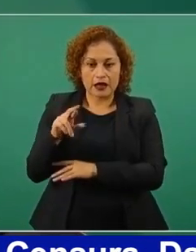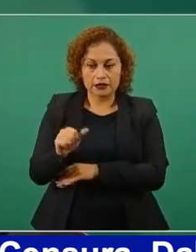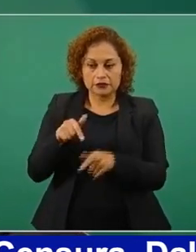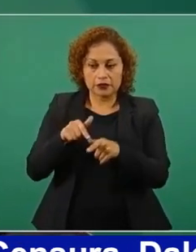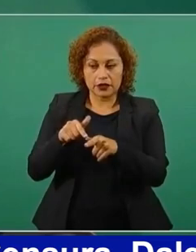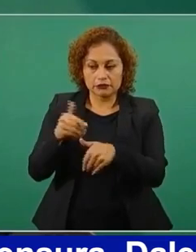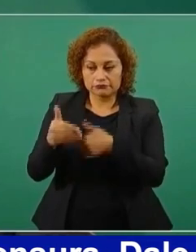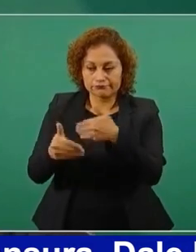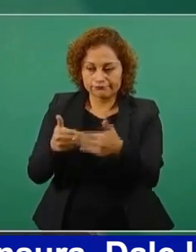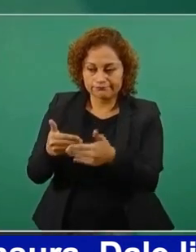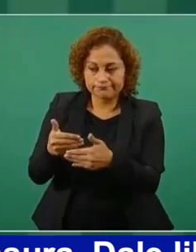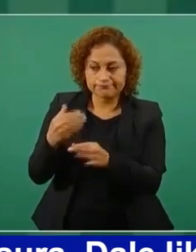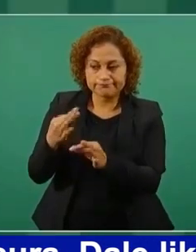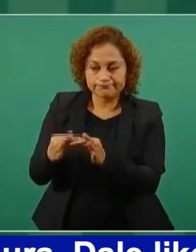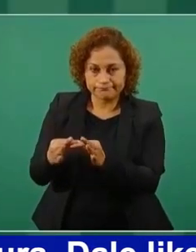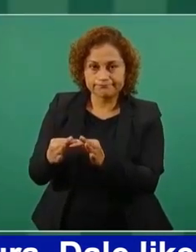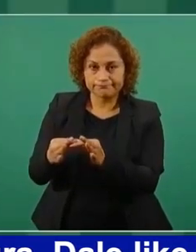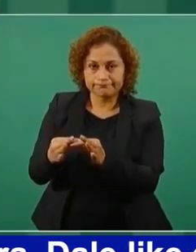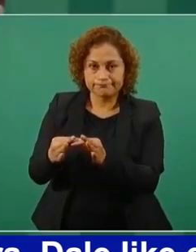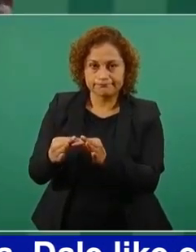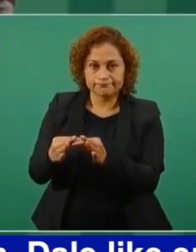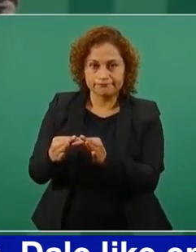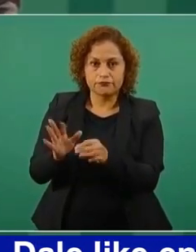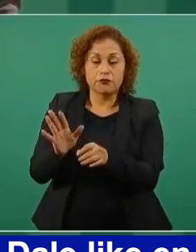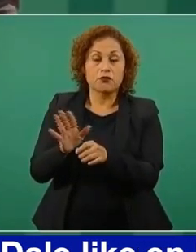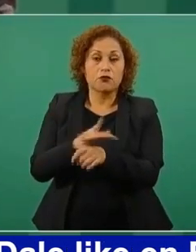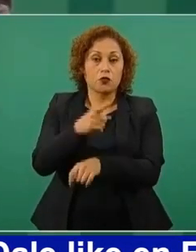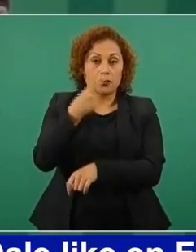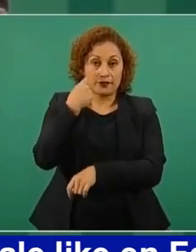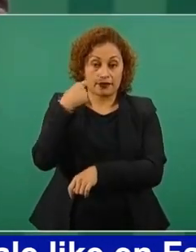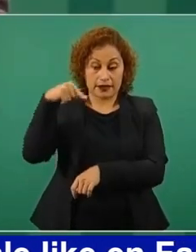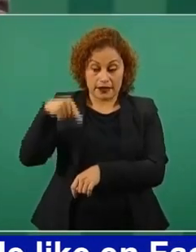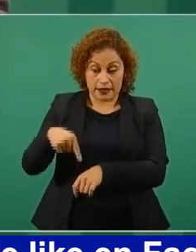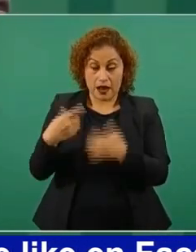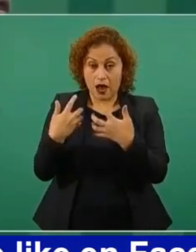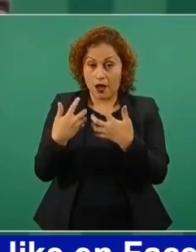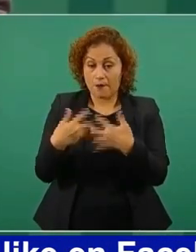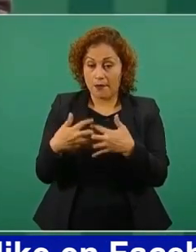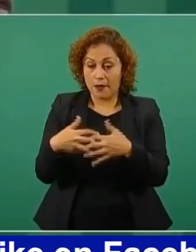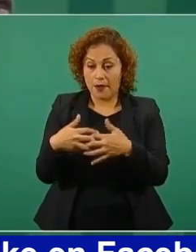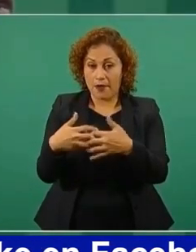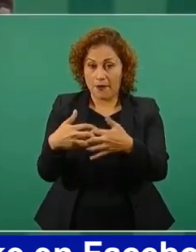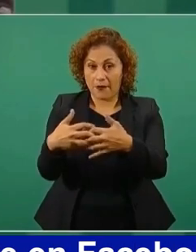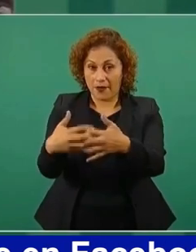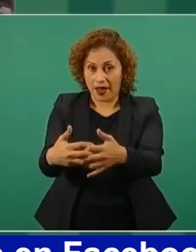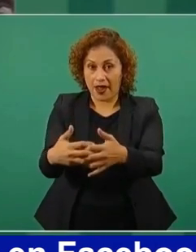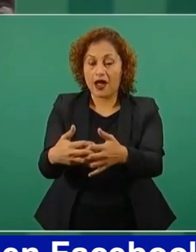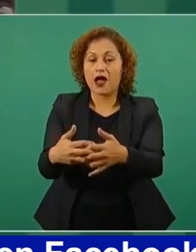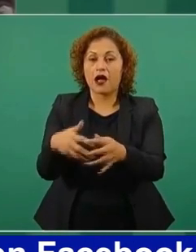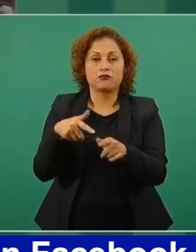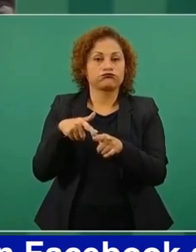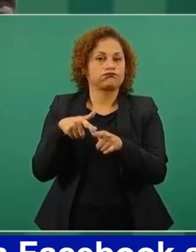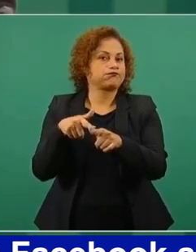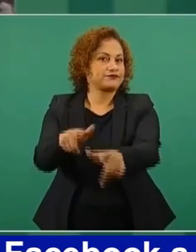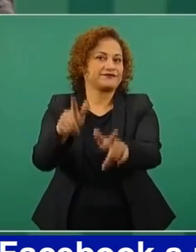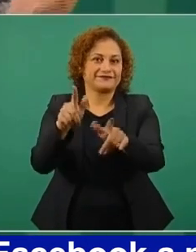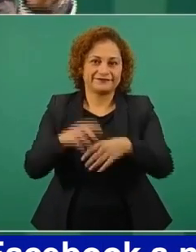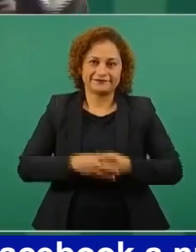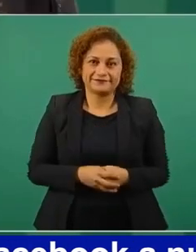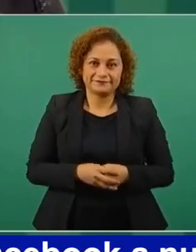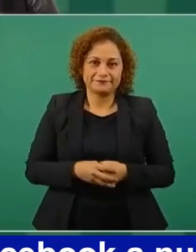producir, porque una vez que empiece esta planta a producir, ya no va a parar,